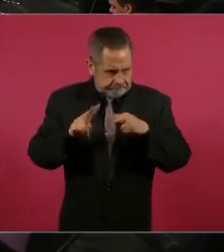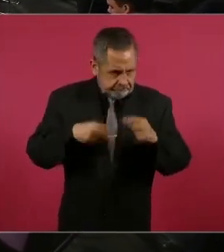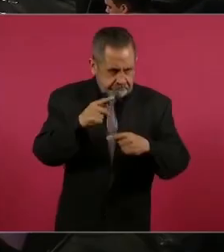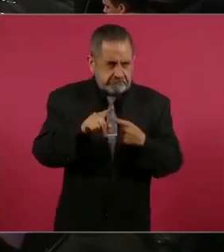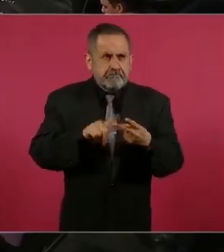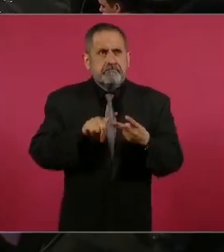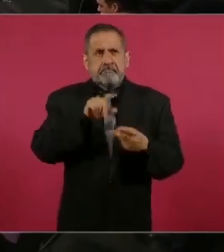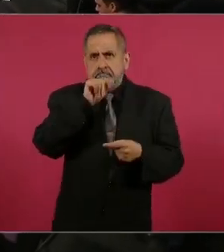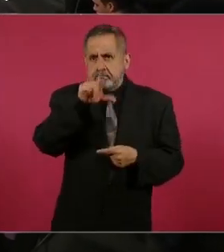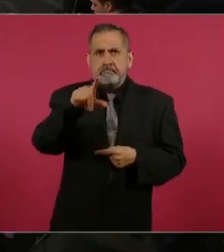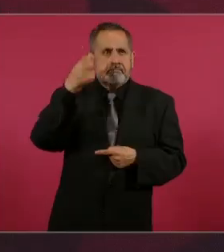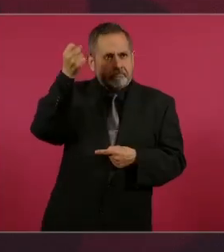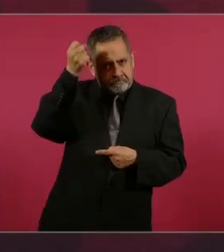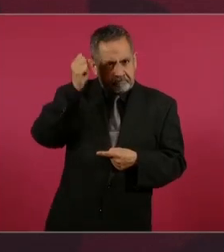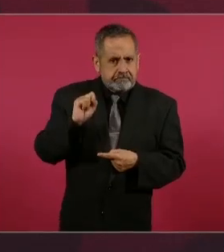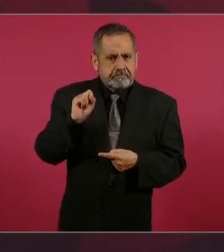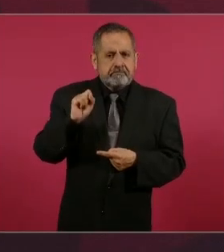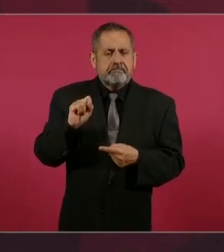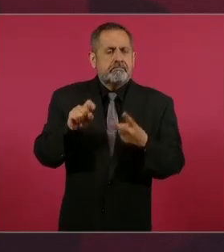Sinaloa,